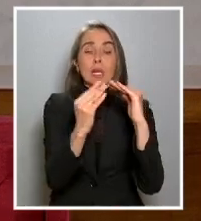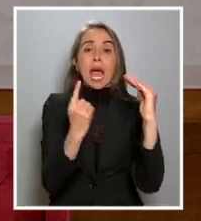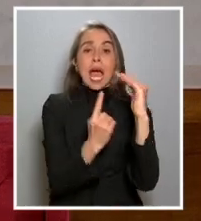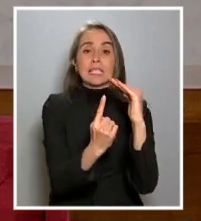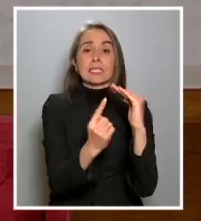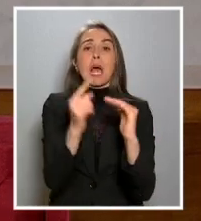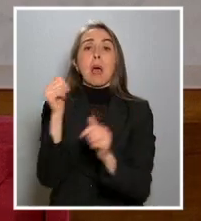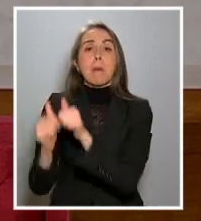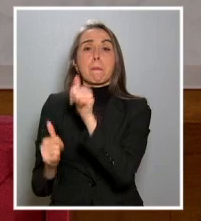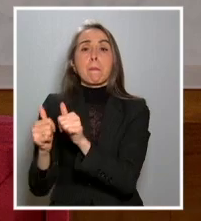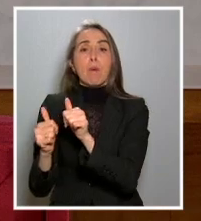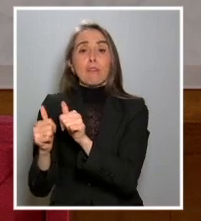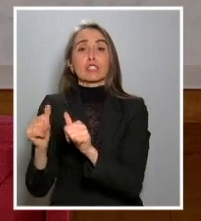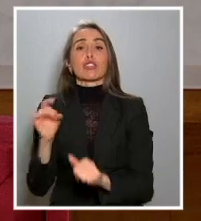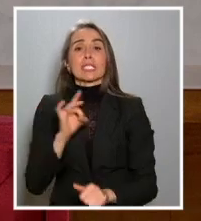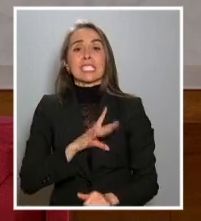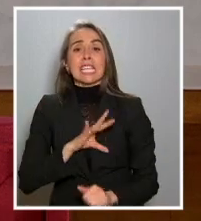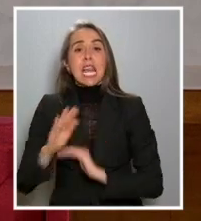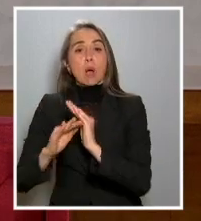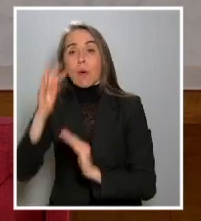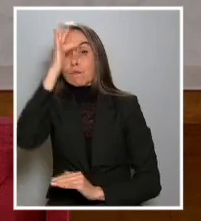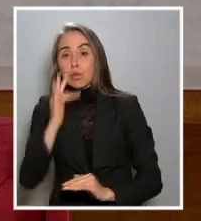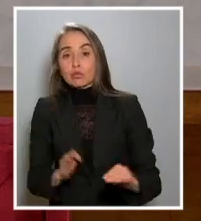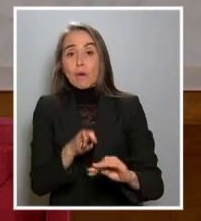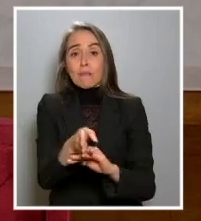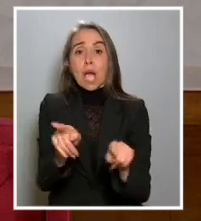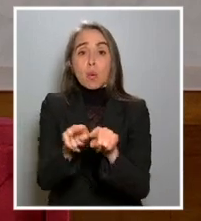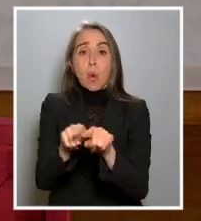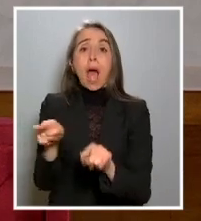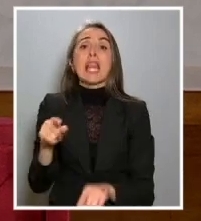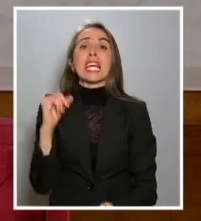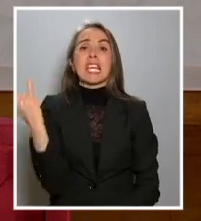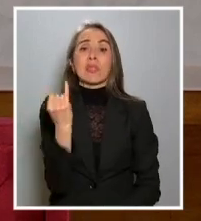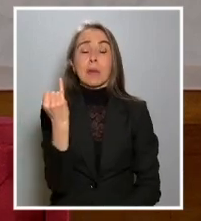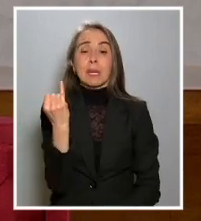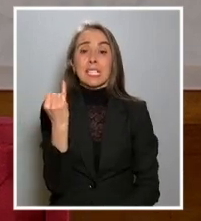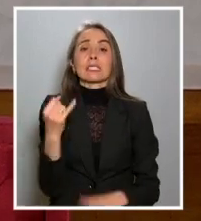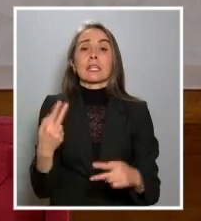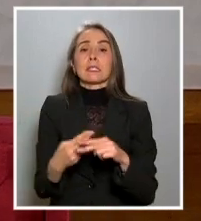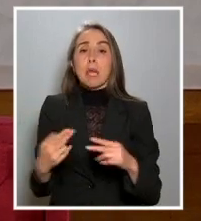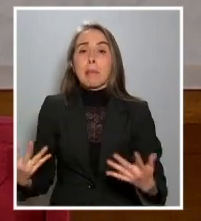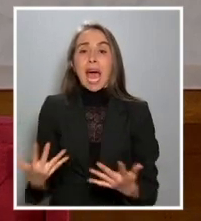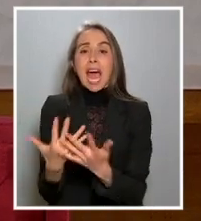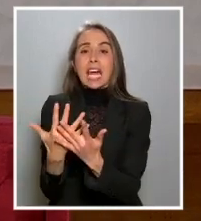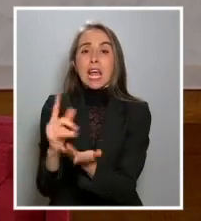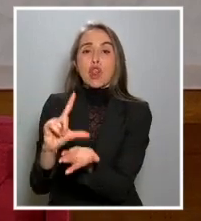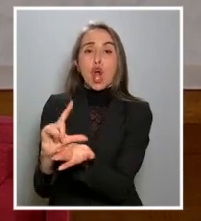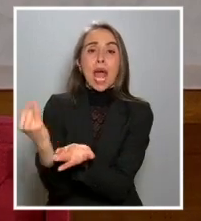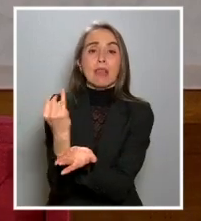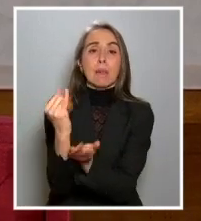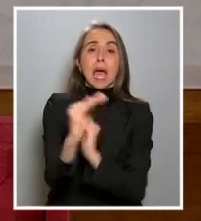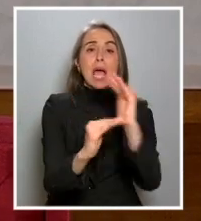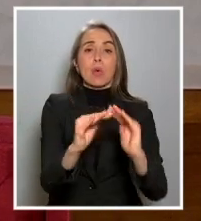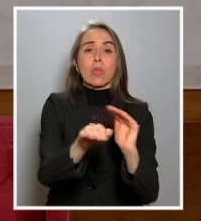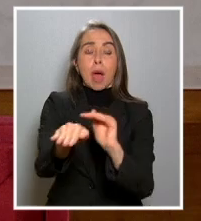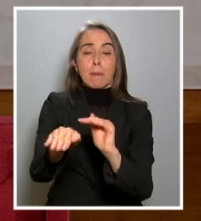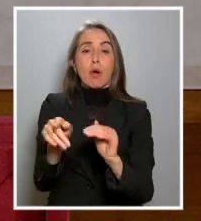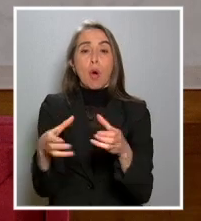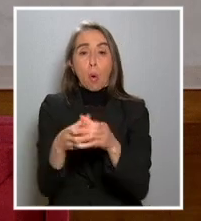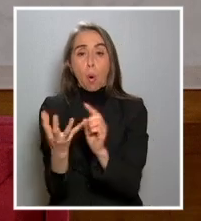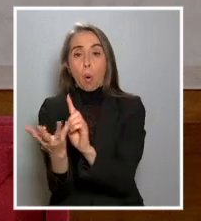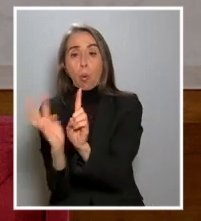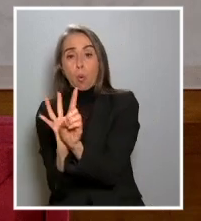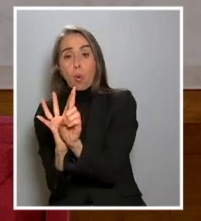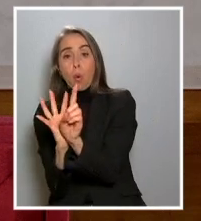de Chile Cuida, como ya lo hacen, por ejemplo, en Independencia a través de la Red Local de Apoyos y Cuidados. Este equipo lo que